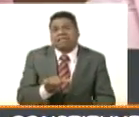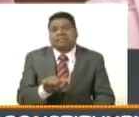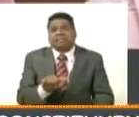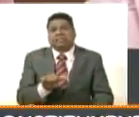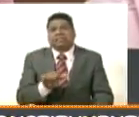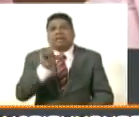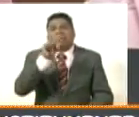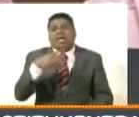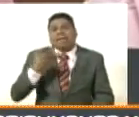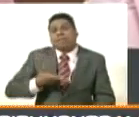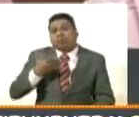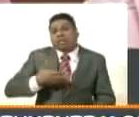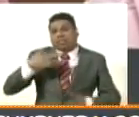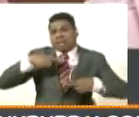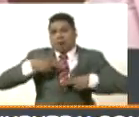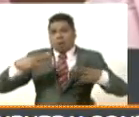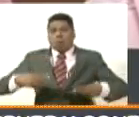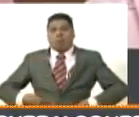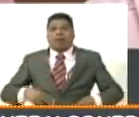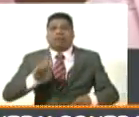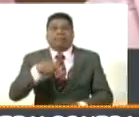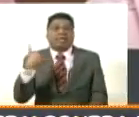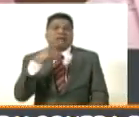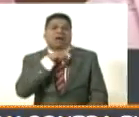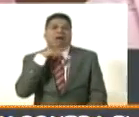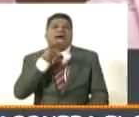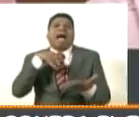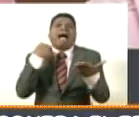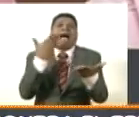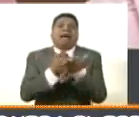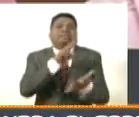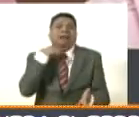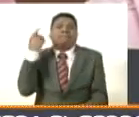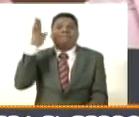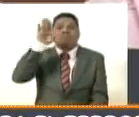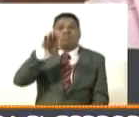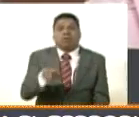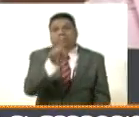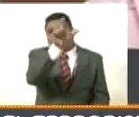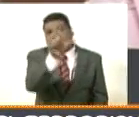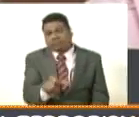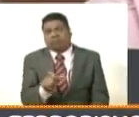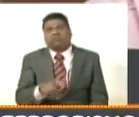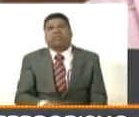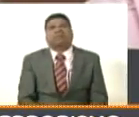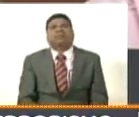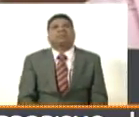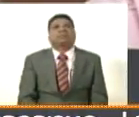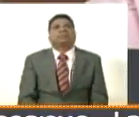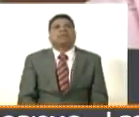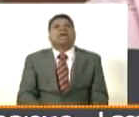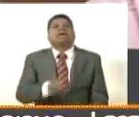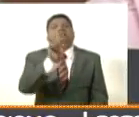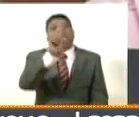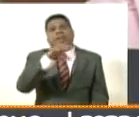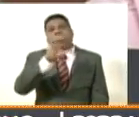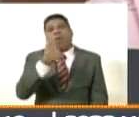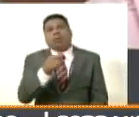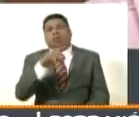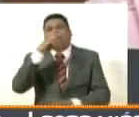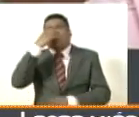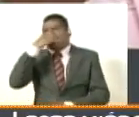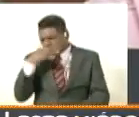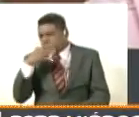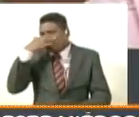importantes en los seres humanos hasta causarle la muerte. Igual que la influenza o la gripe